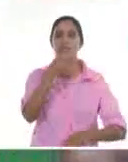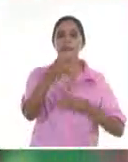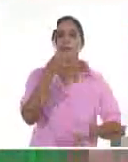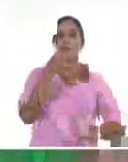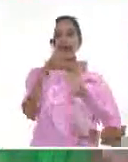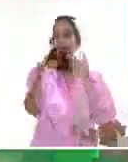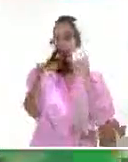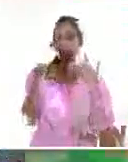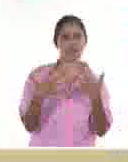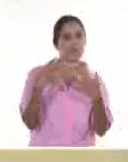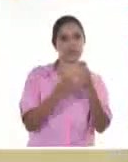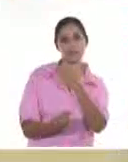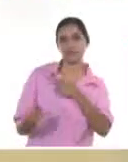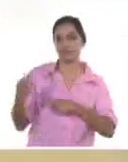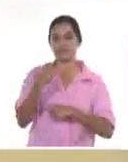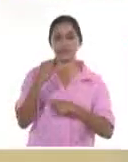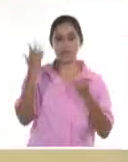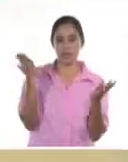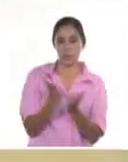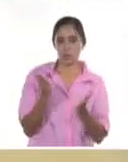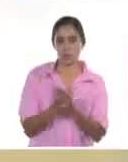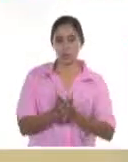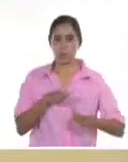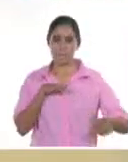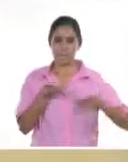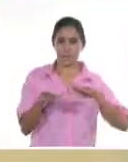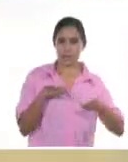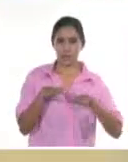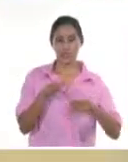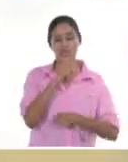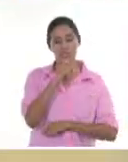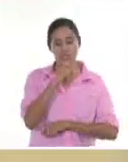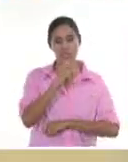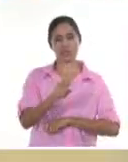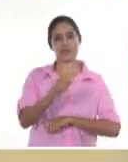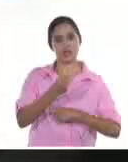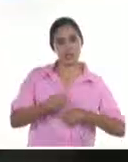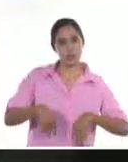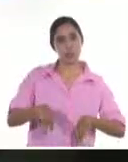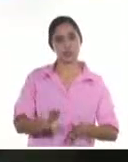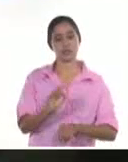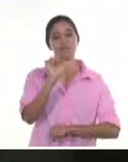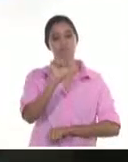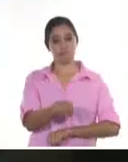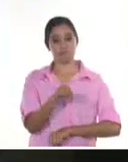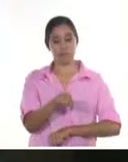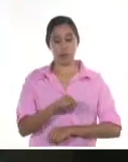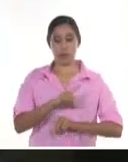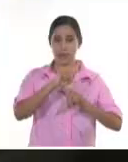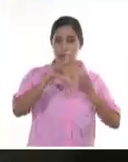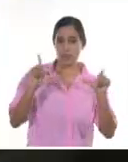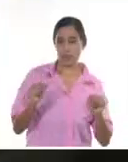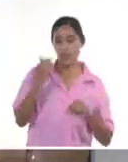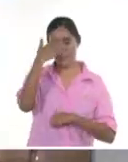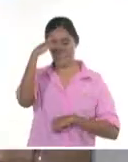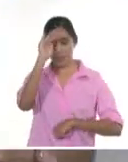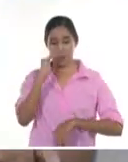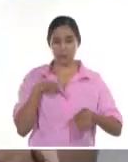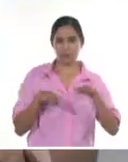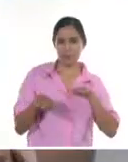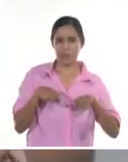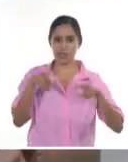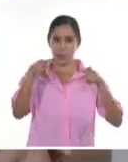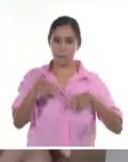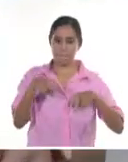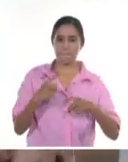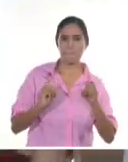ejercicio tiene por escenario las complejidades del momento. En su preparación resalta,